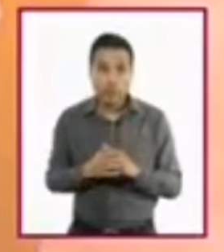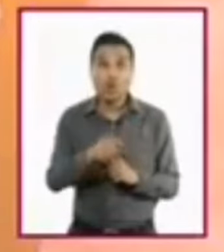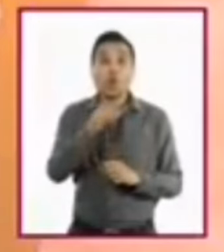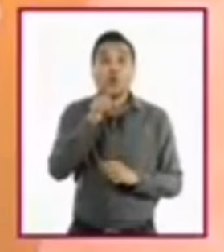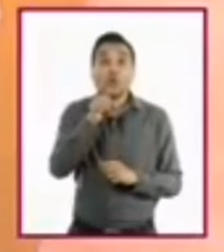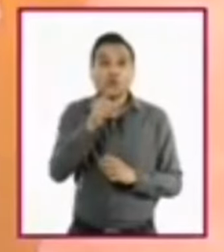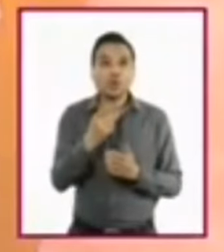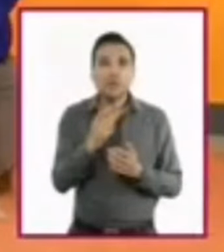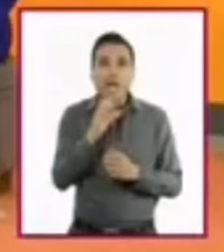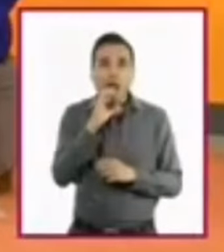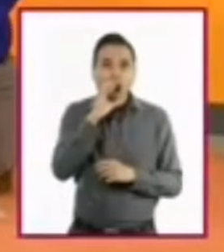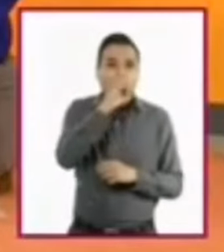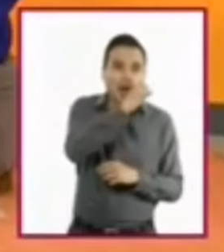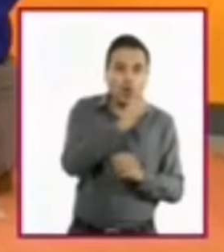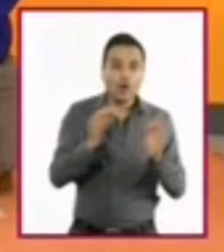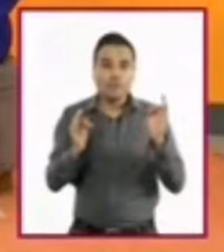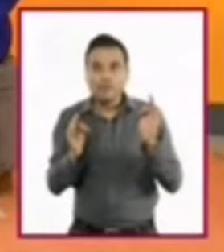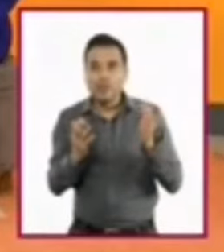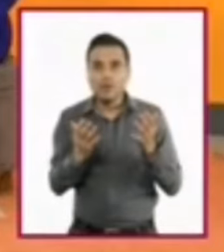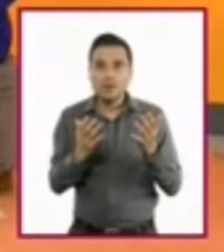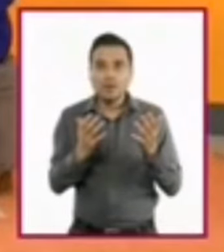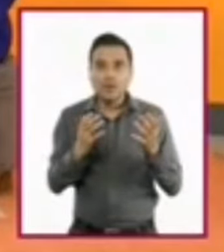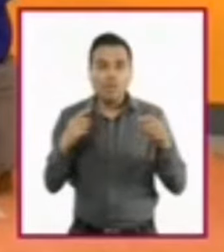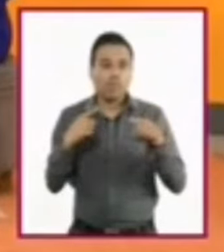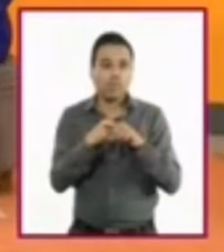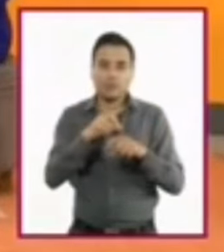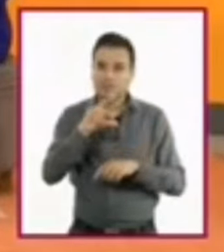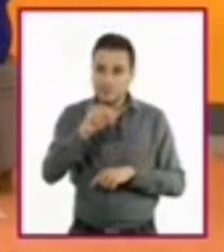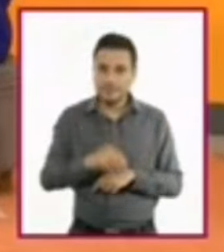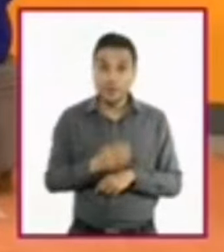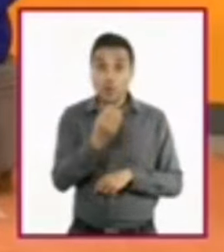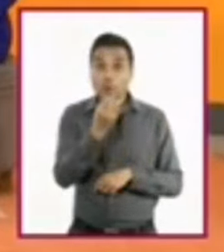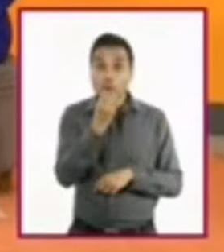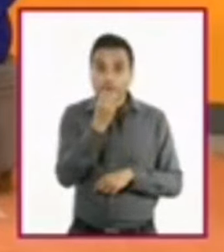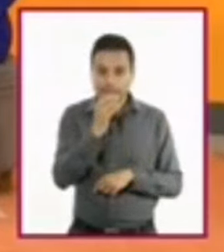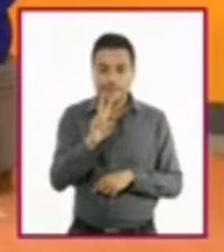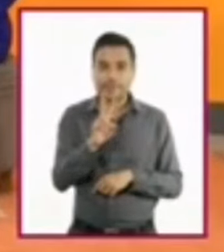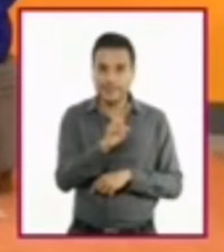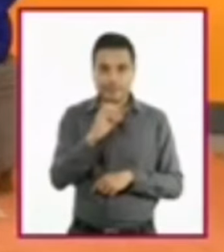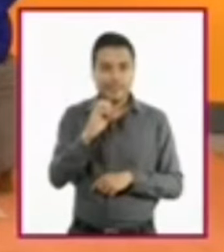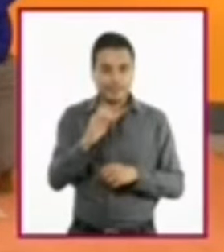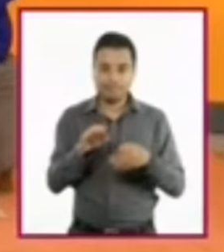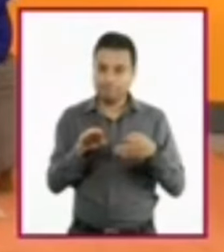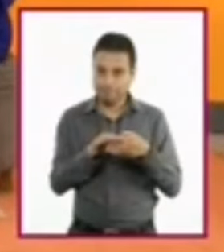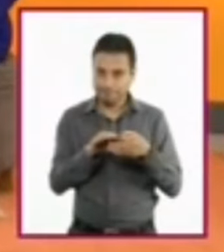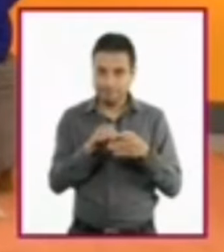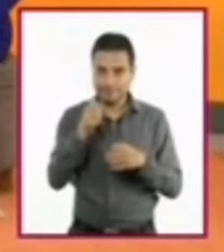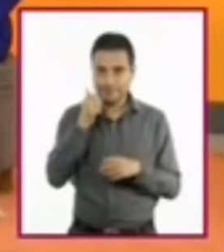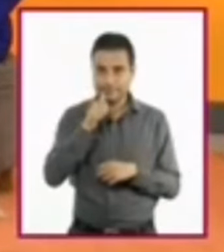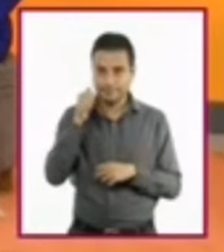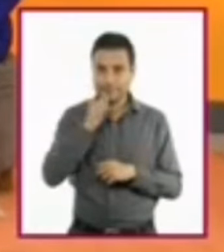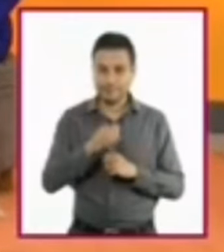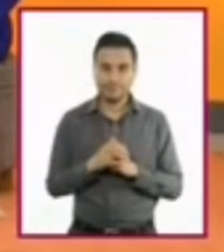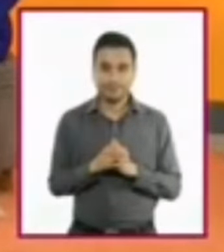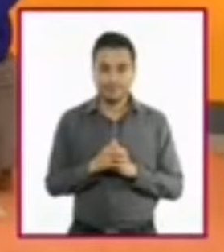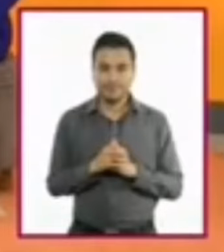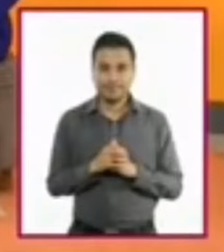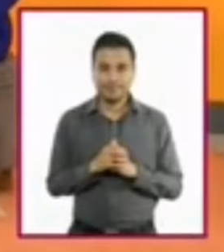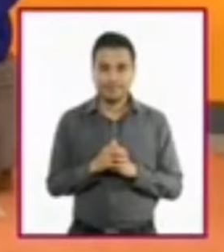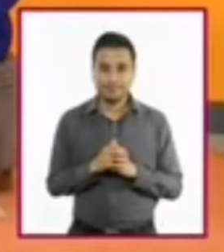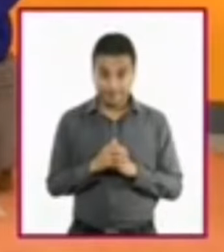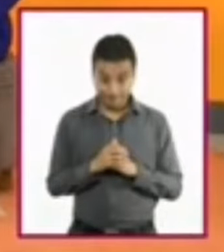de temperatura y consumir alimentos ricos en vitamina C. En el caso del